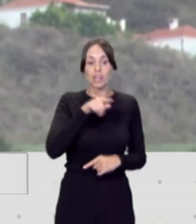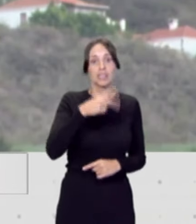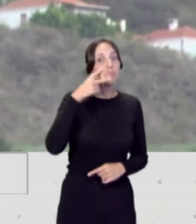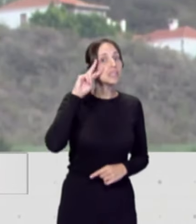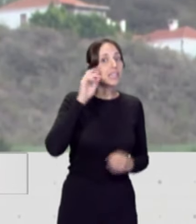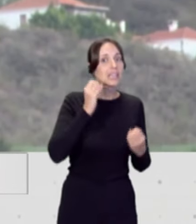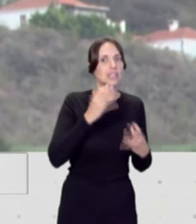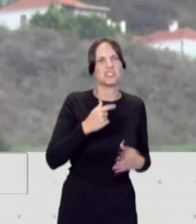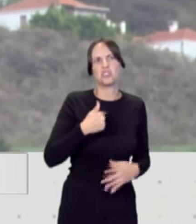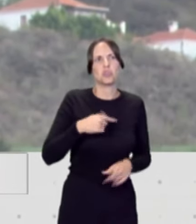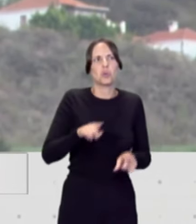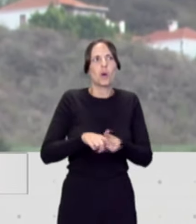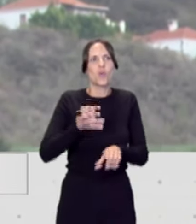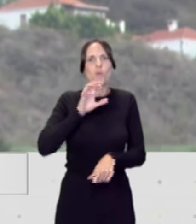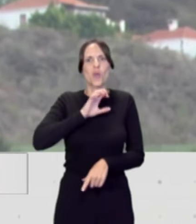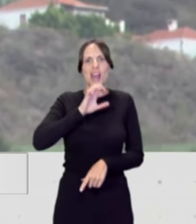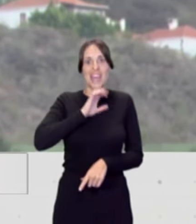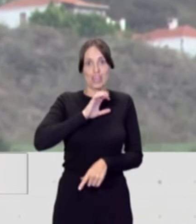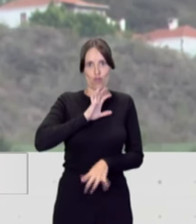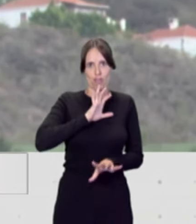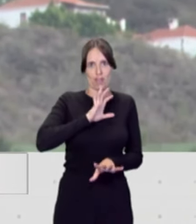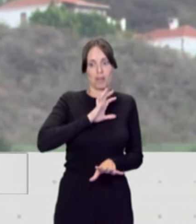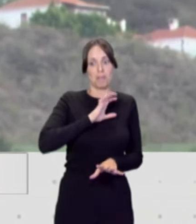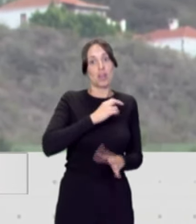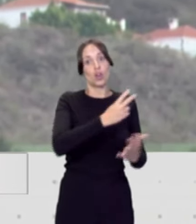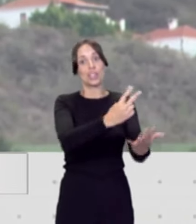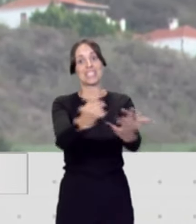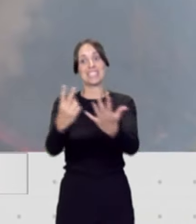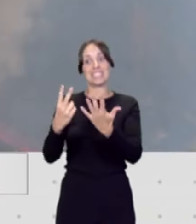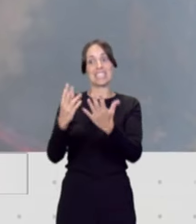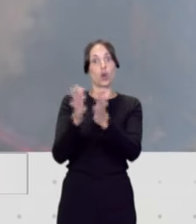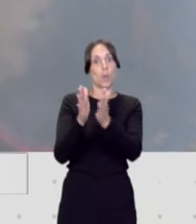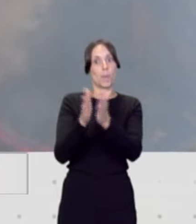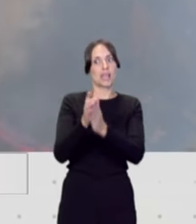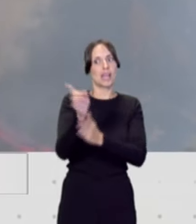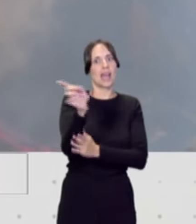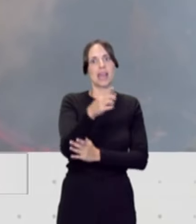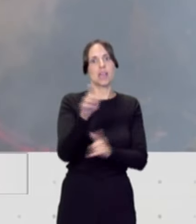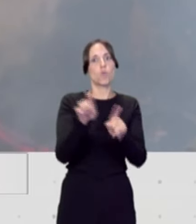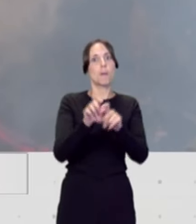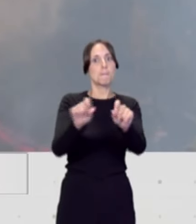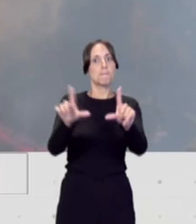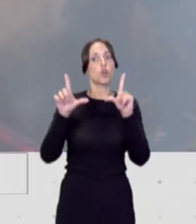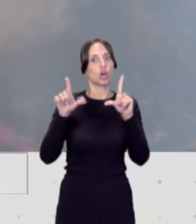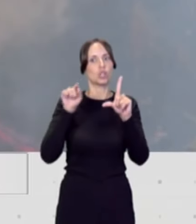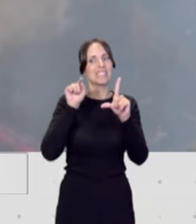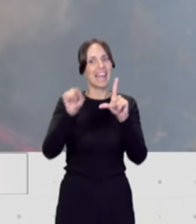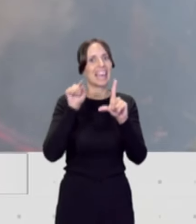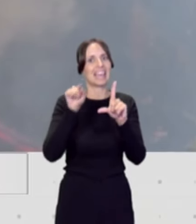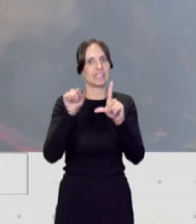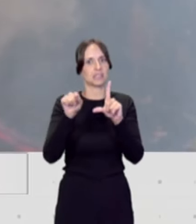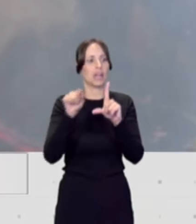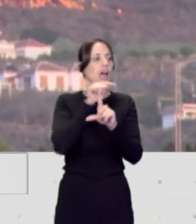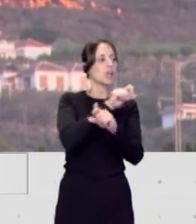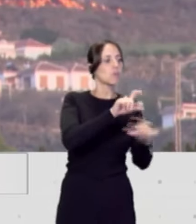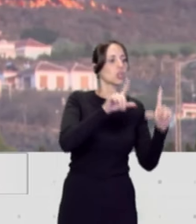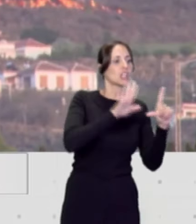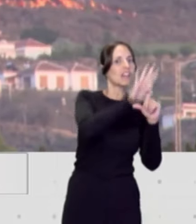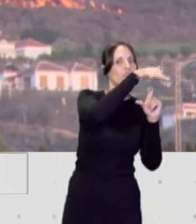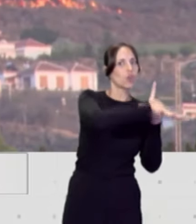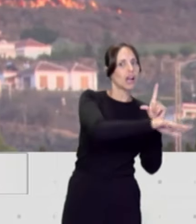la anécdota y en cambio las otras siete historias para mí las protagonistas son las mujeres que se enfrentan a unas